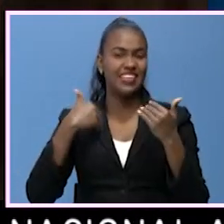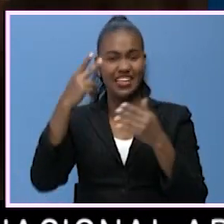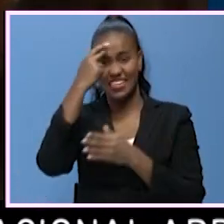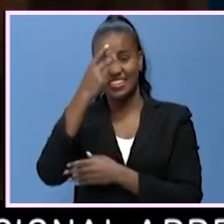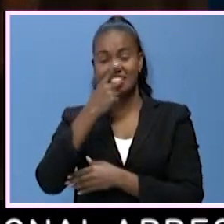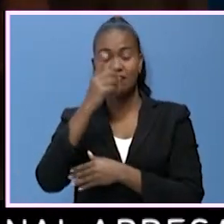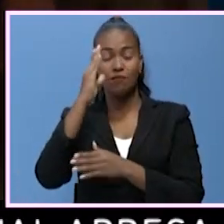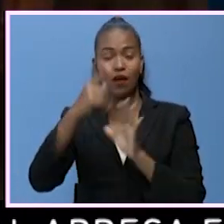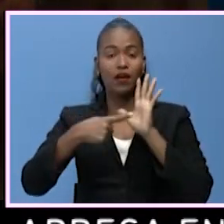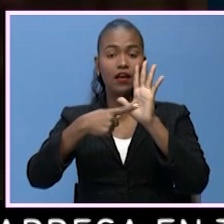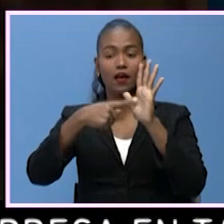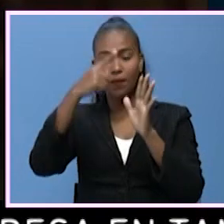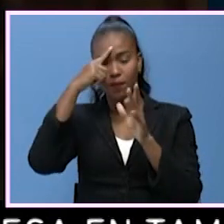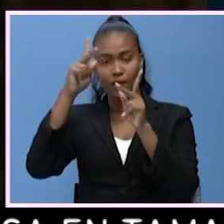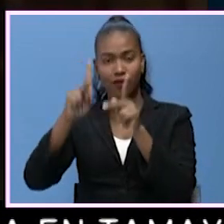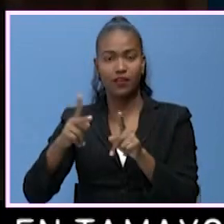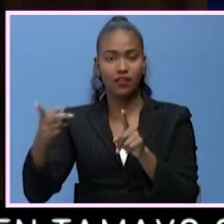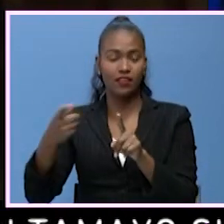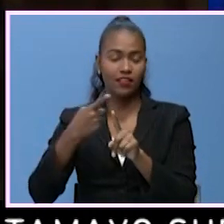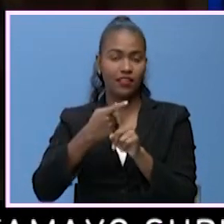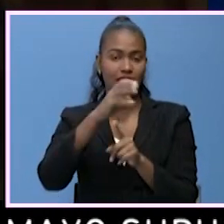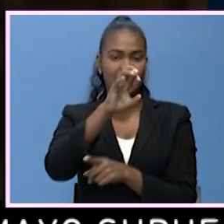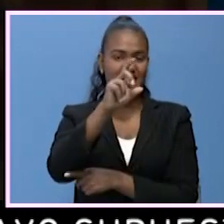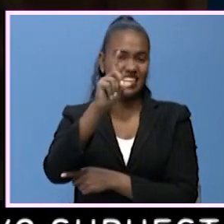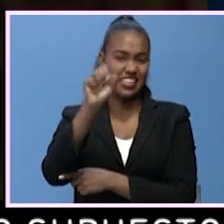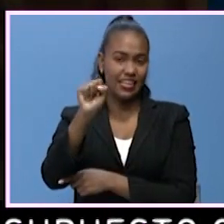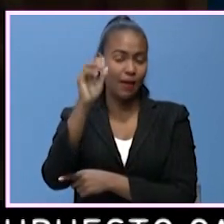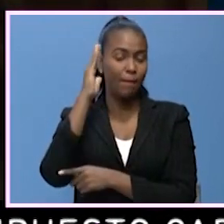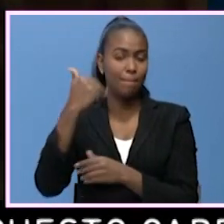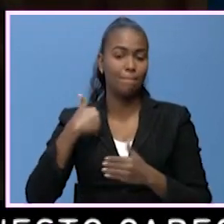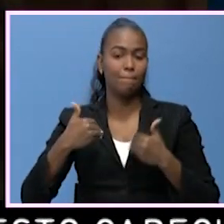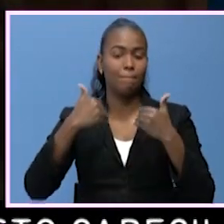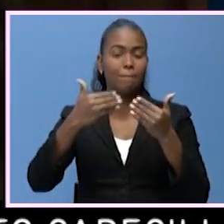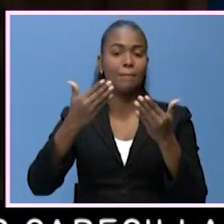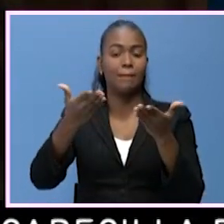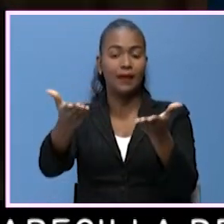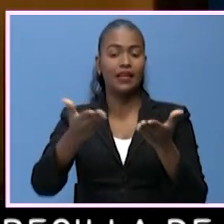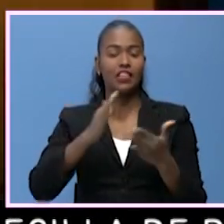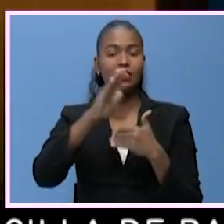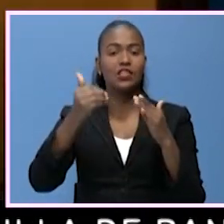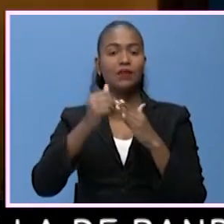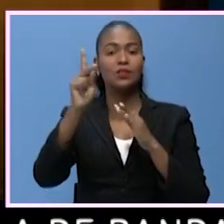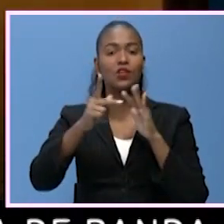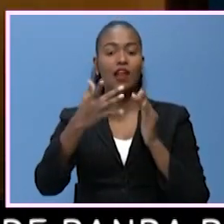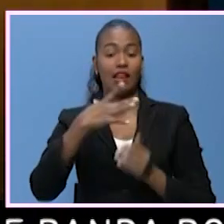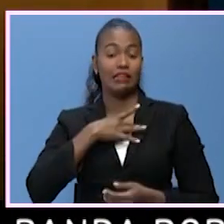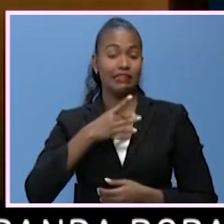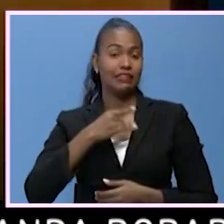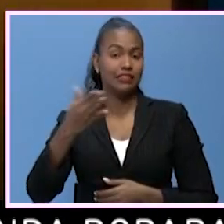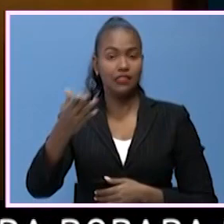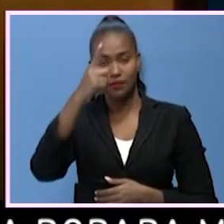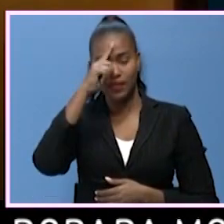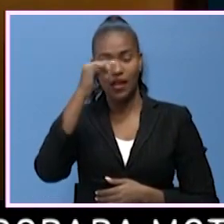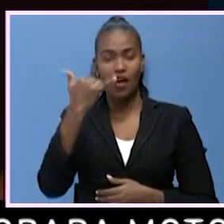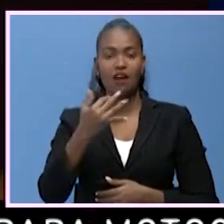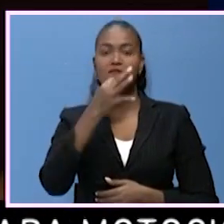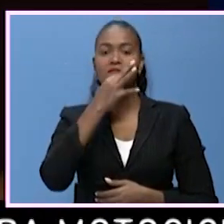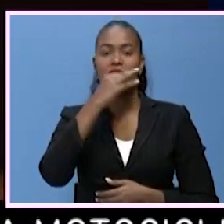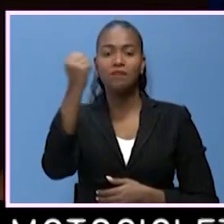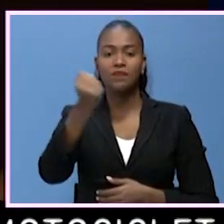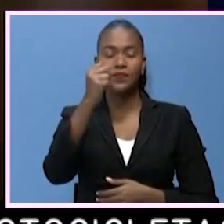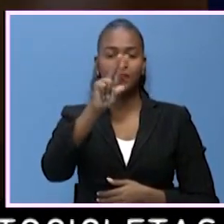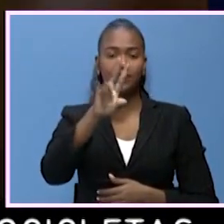Dominicana gracias al promotor local Big Star SD, quien convoca una cita a todos los fans de Gloria Trevi para este próximo